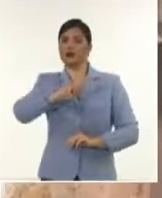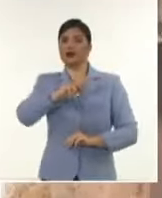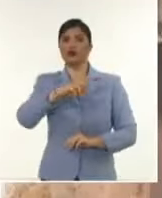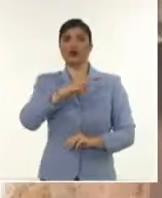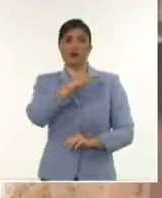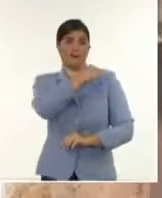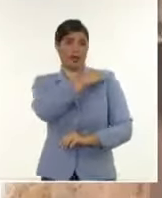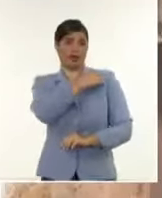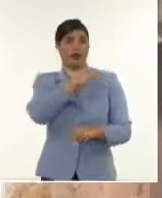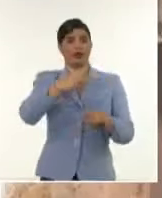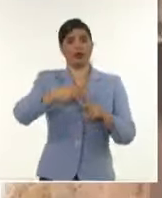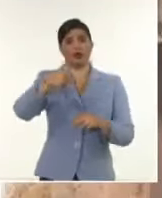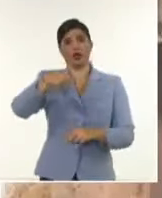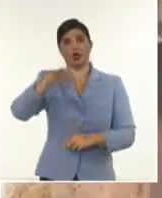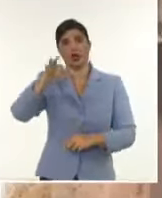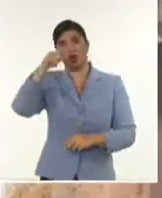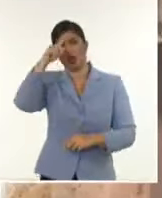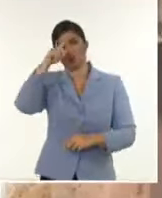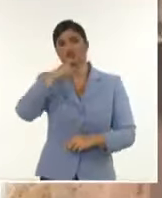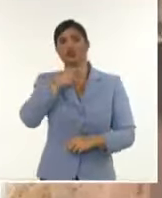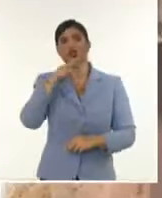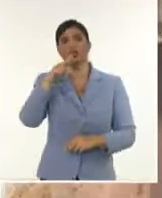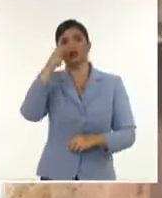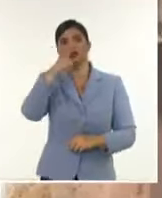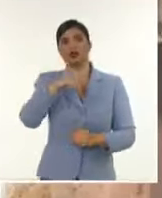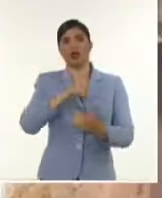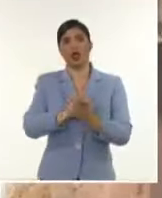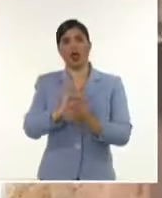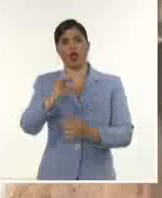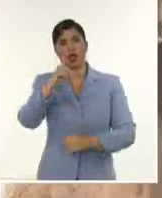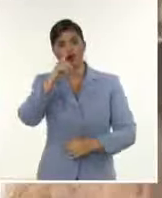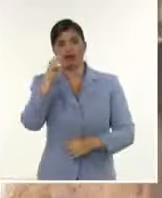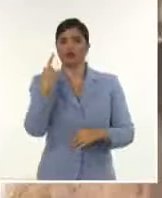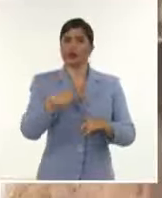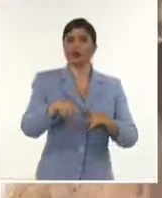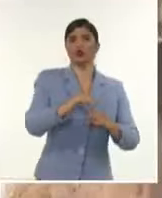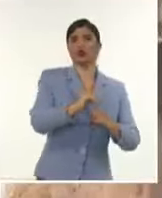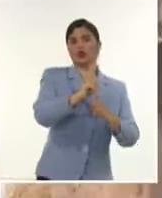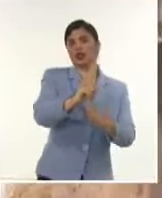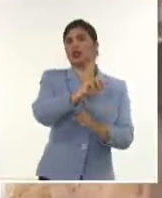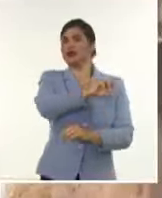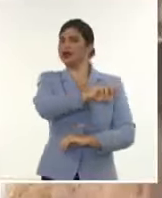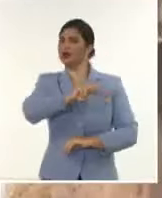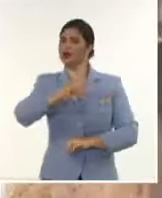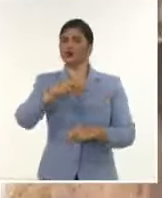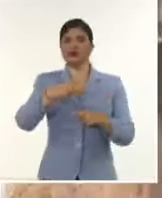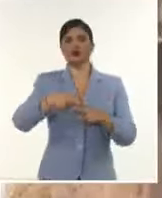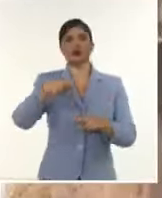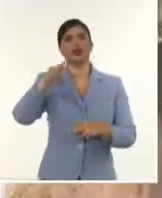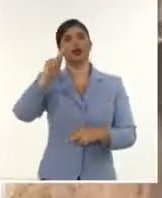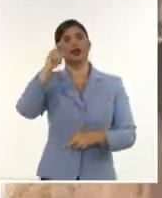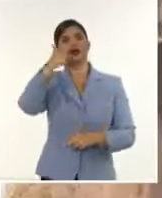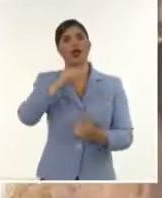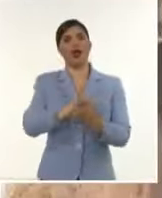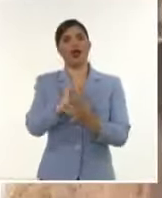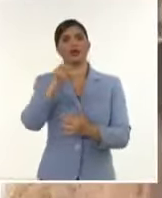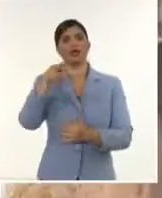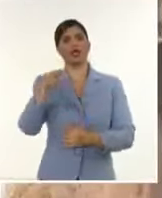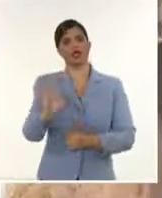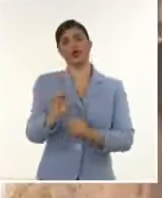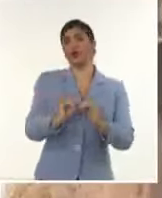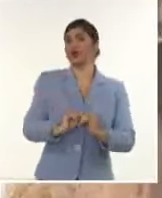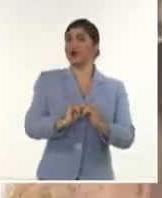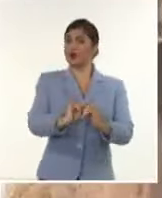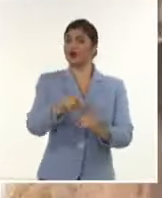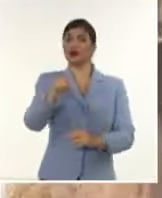y también el comandante de la Revolución Ramiro Valdés Menéndez. Vamos a escuchar algunas intervenciones que estuvieron trascendiendo esta mañana en el debate en